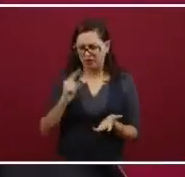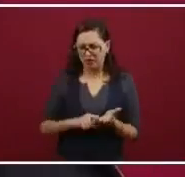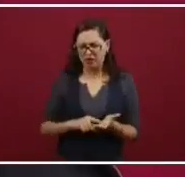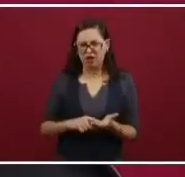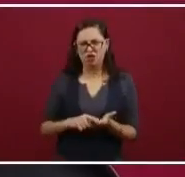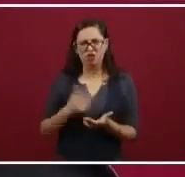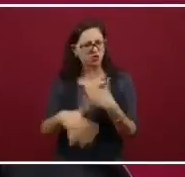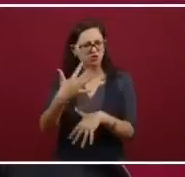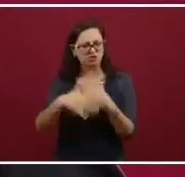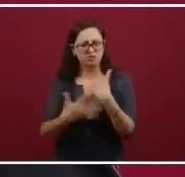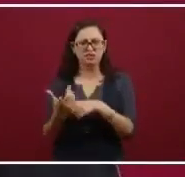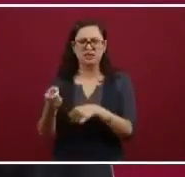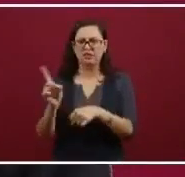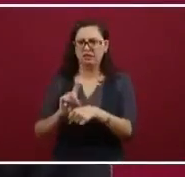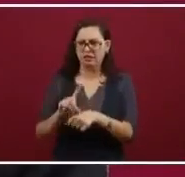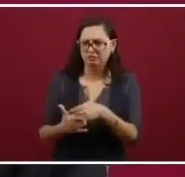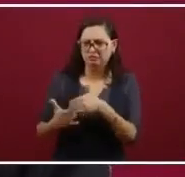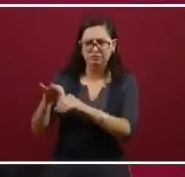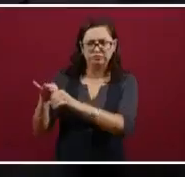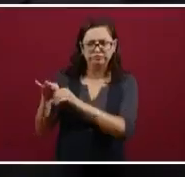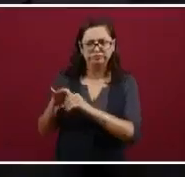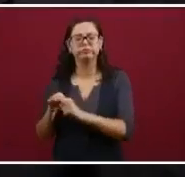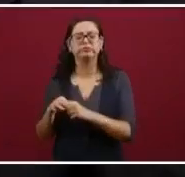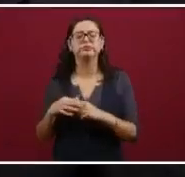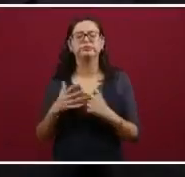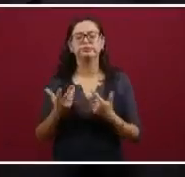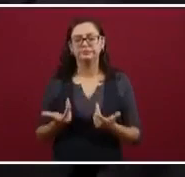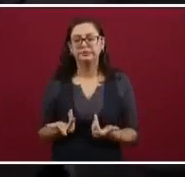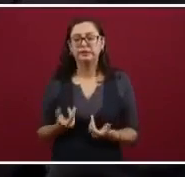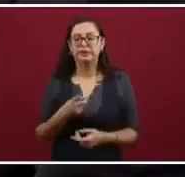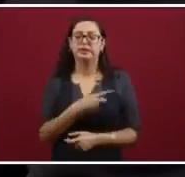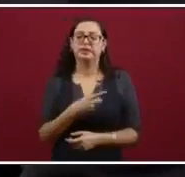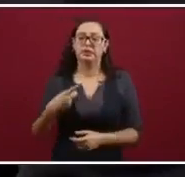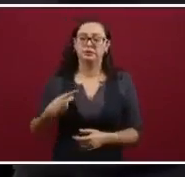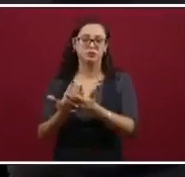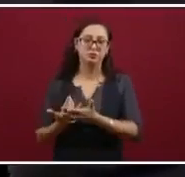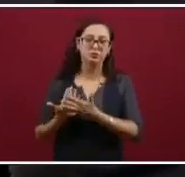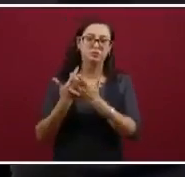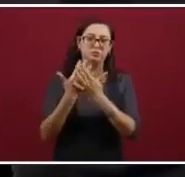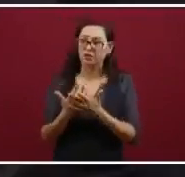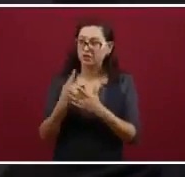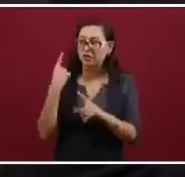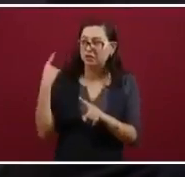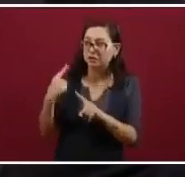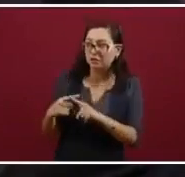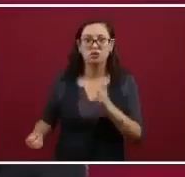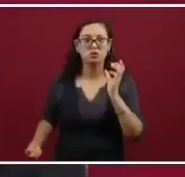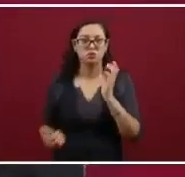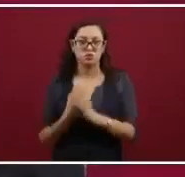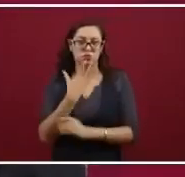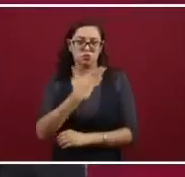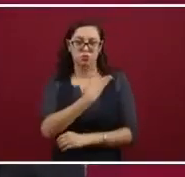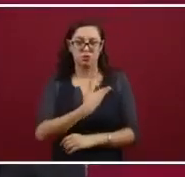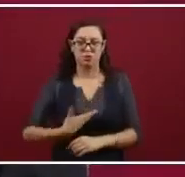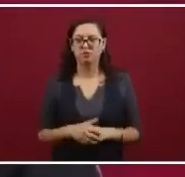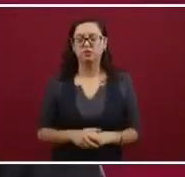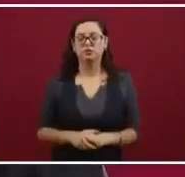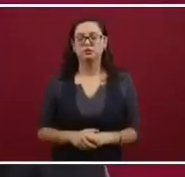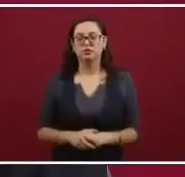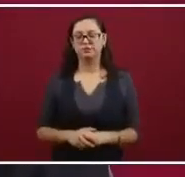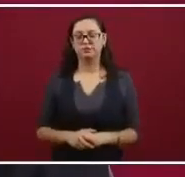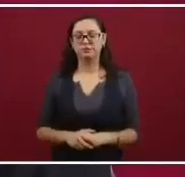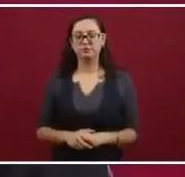10, 15 días, y esto hace que pues esperemos también a que se den mejores